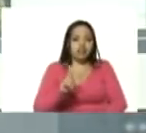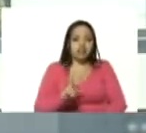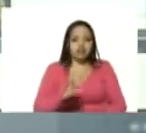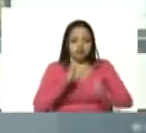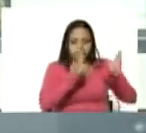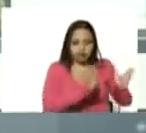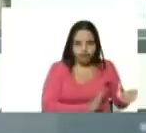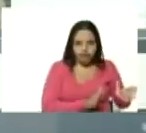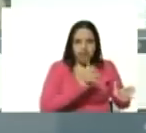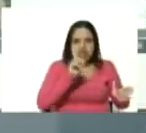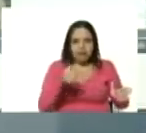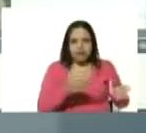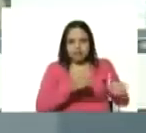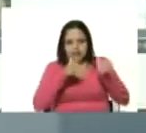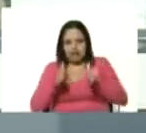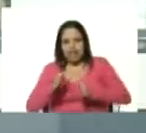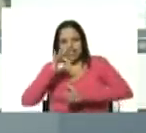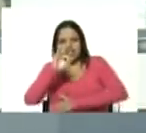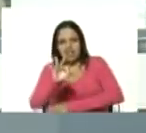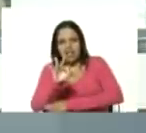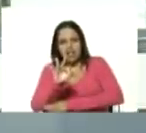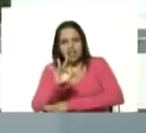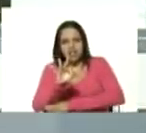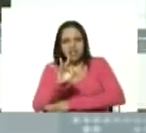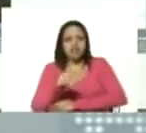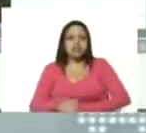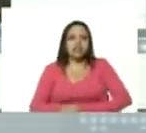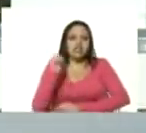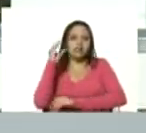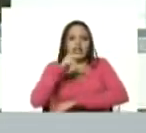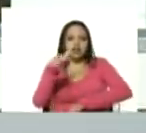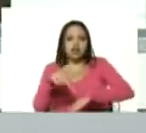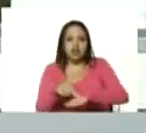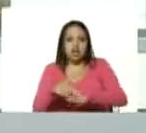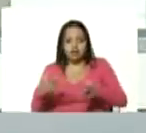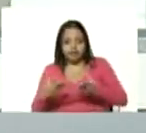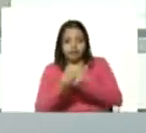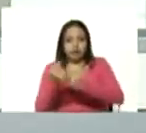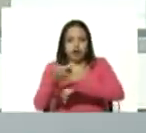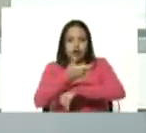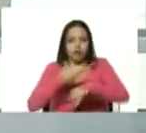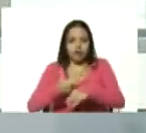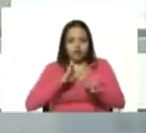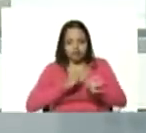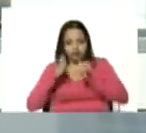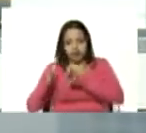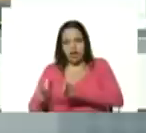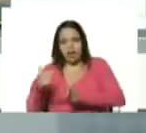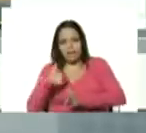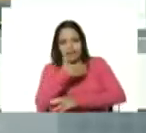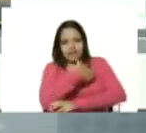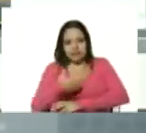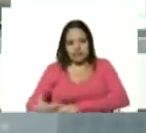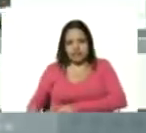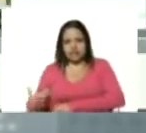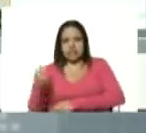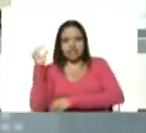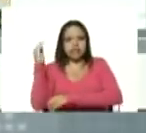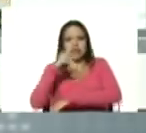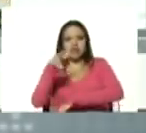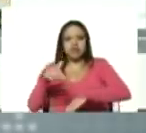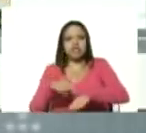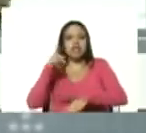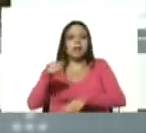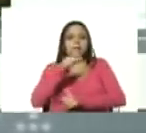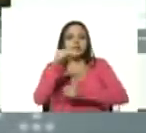tres parlamentarios del Bloque de la Patria de la Asamblea Nacional, el presidente de la Asamblea Nacional de Venezuela, Jorge Rodríguez, y la vicepresidenta de la